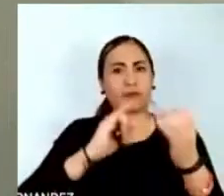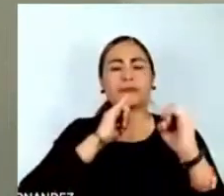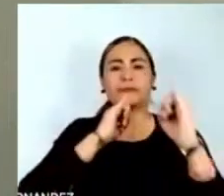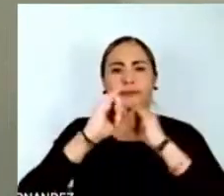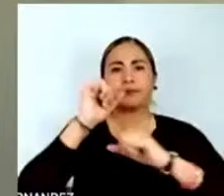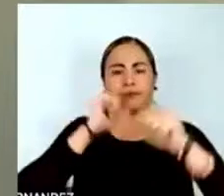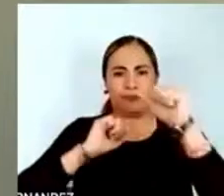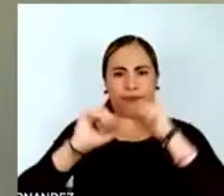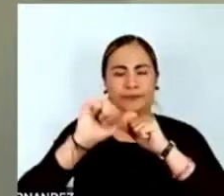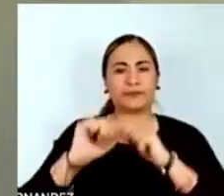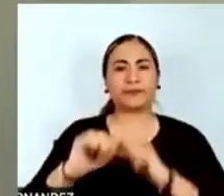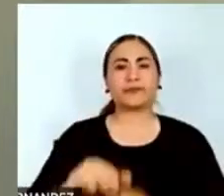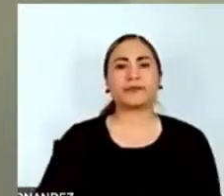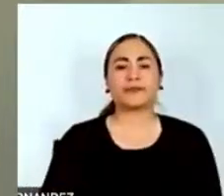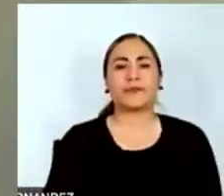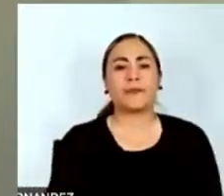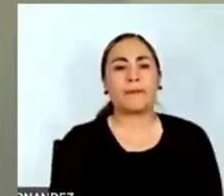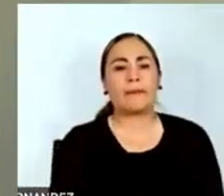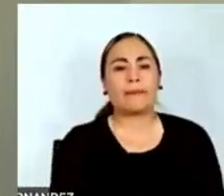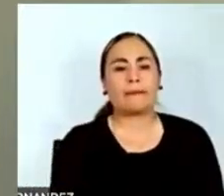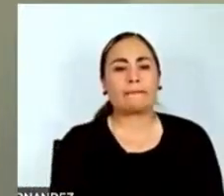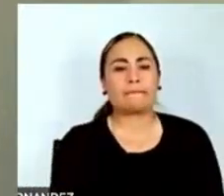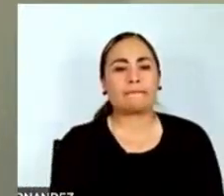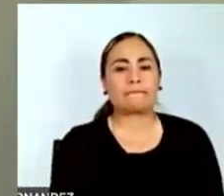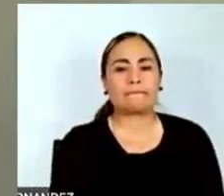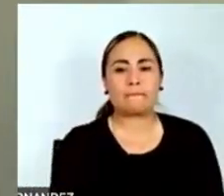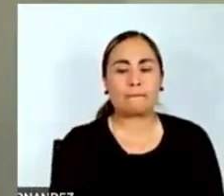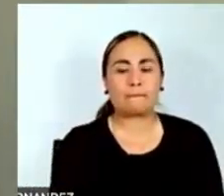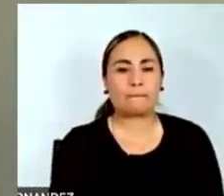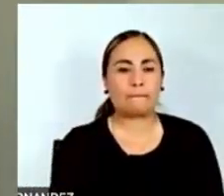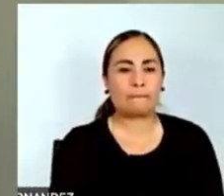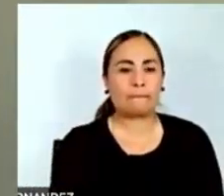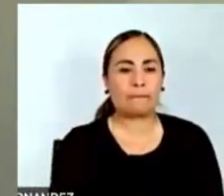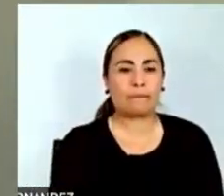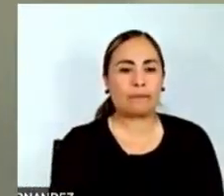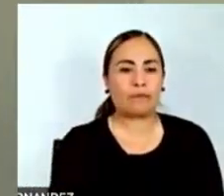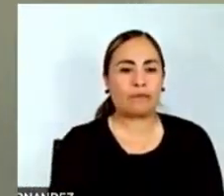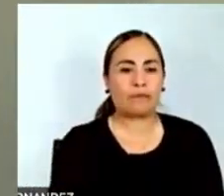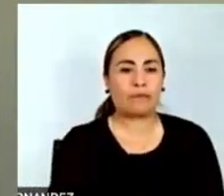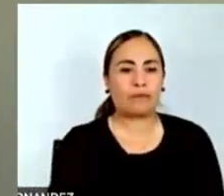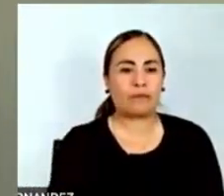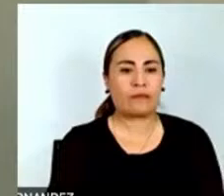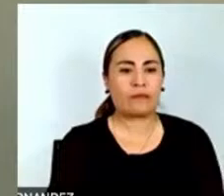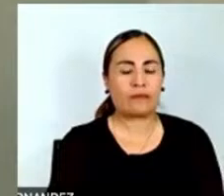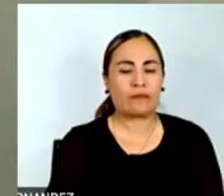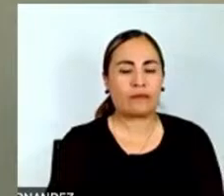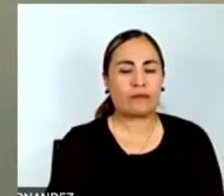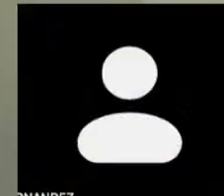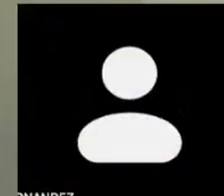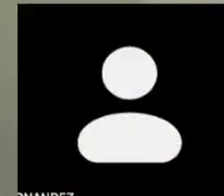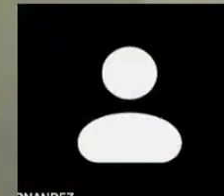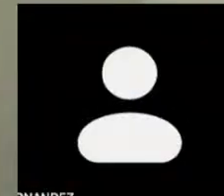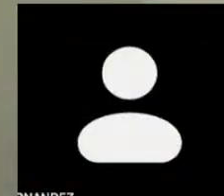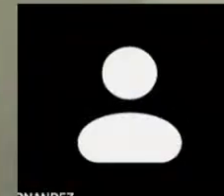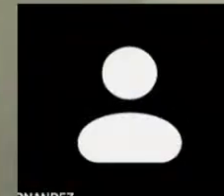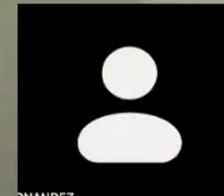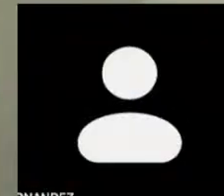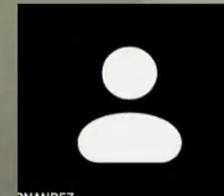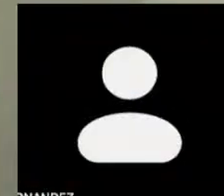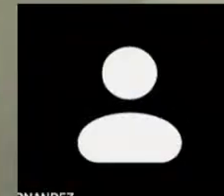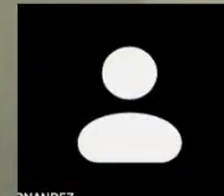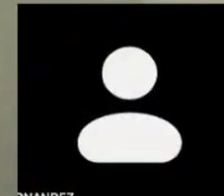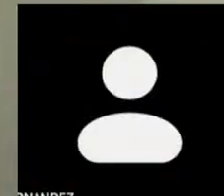poco el orden establecido en el cuadernillo, ha enfrentado escenarios como más complejos. Y aquí hay un caso